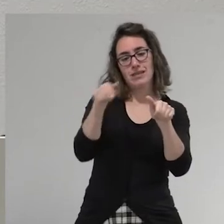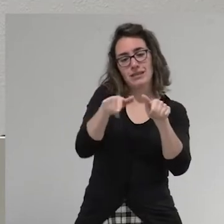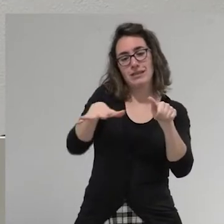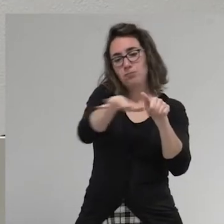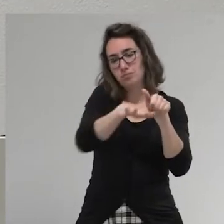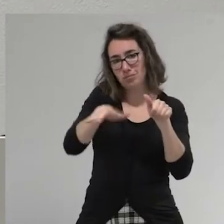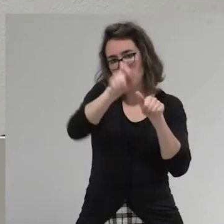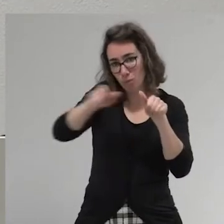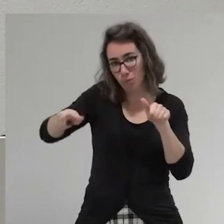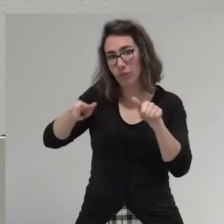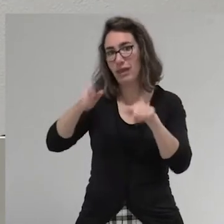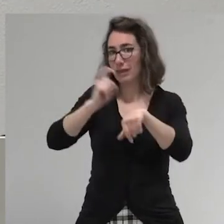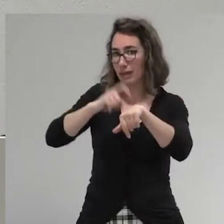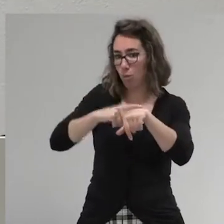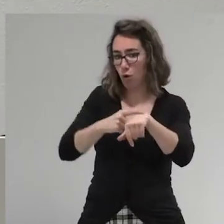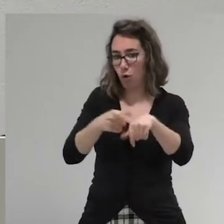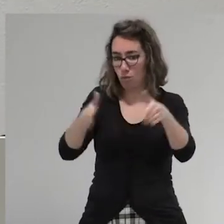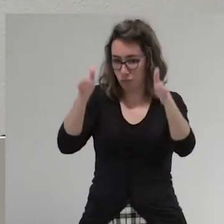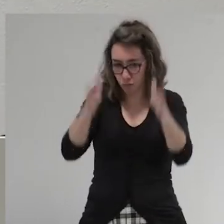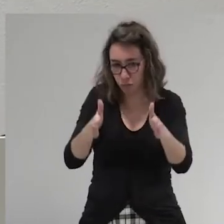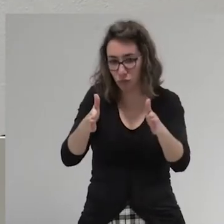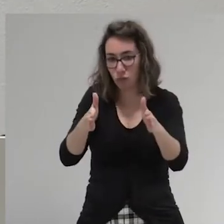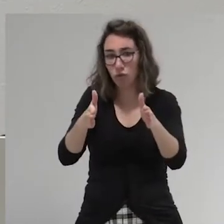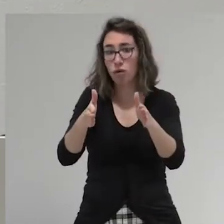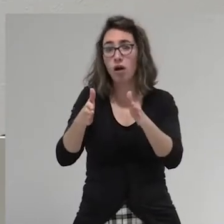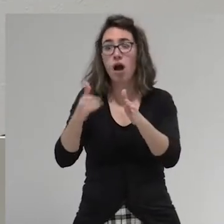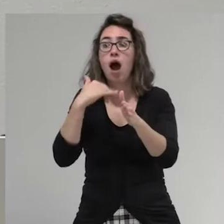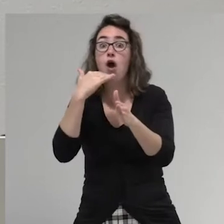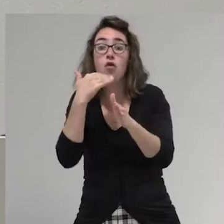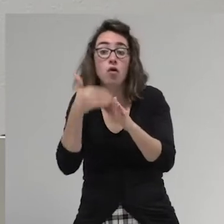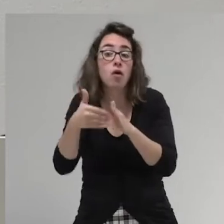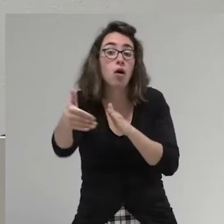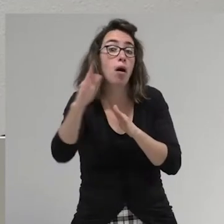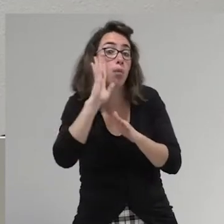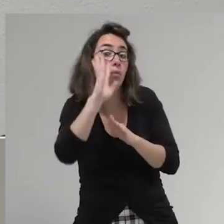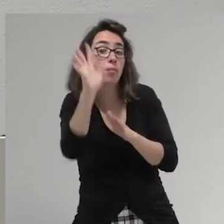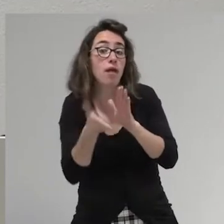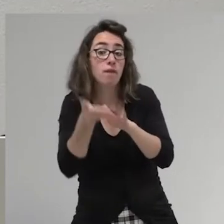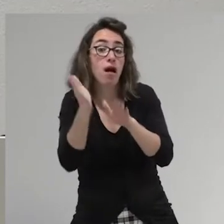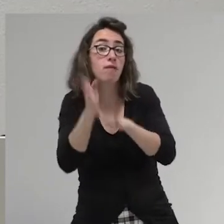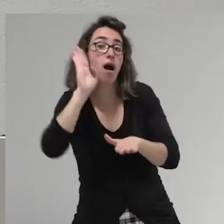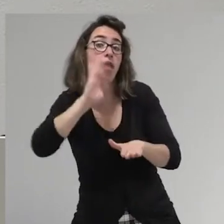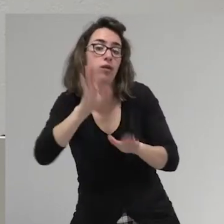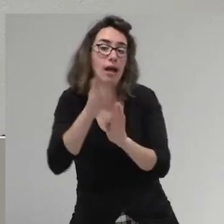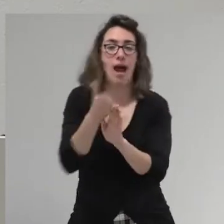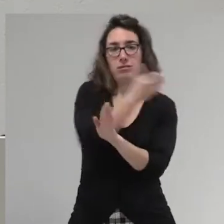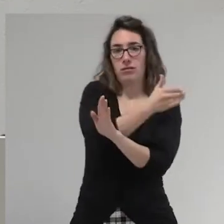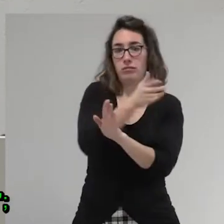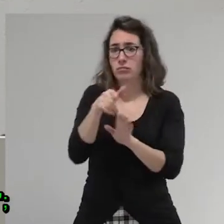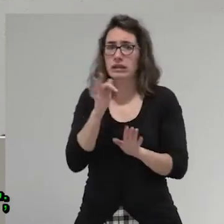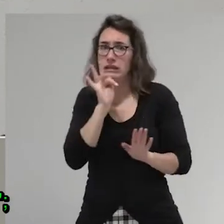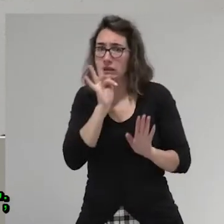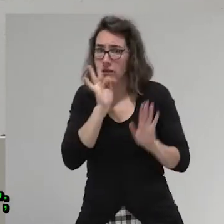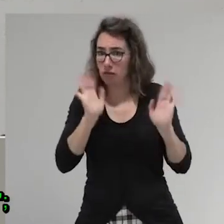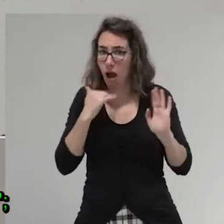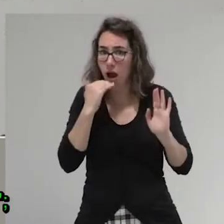tiempo también, previo al acometimiento de un hipotético delito que se pueda dar, ¿eh? O sea, porque aquí no hay un acometimiento de un delito. Aquí lo que